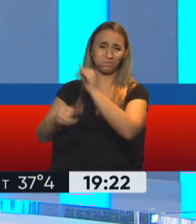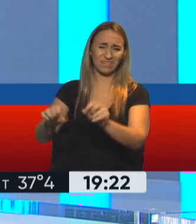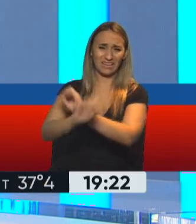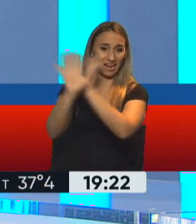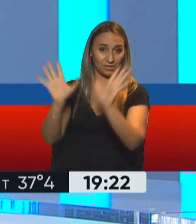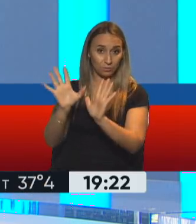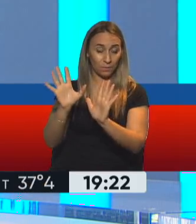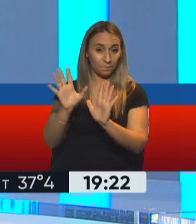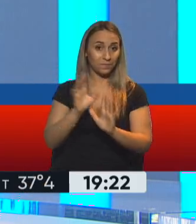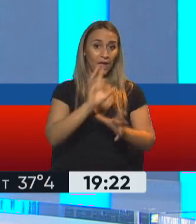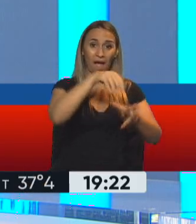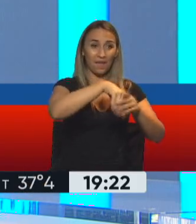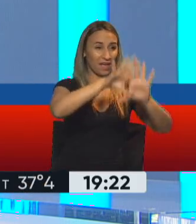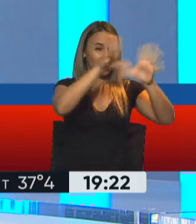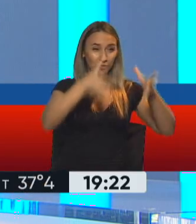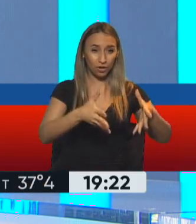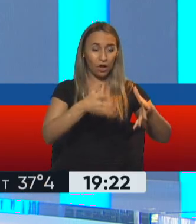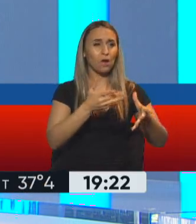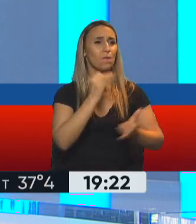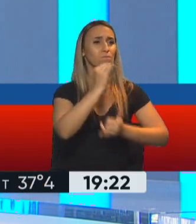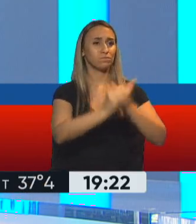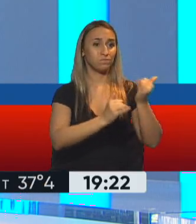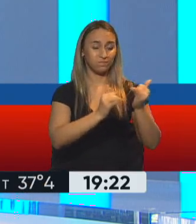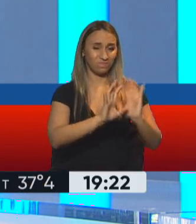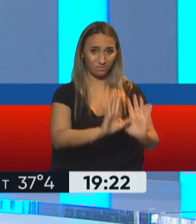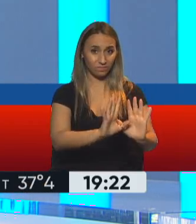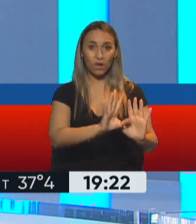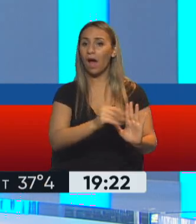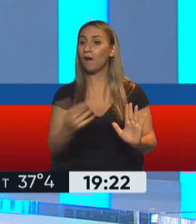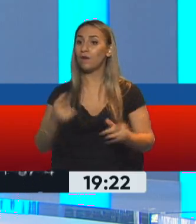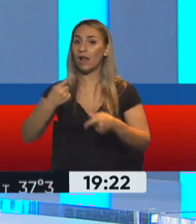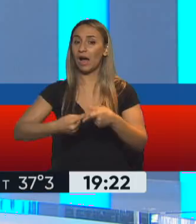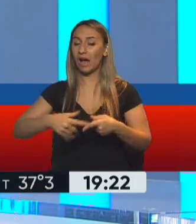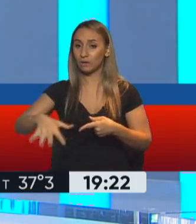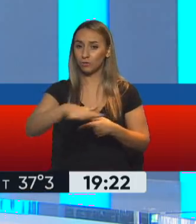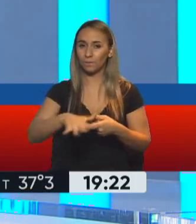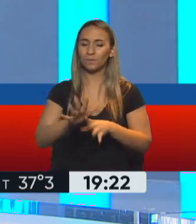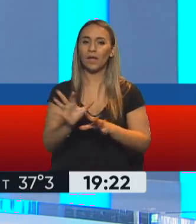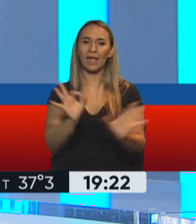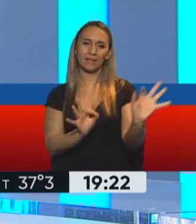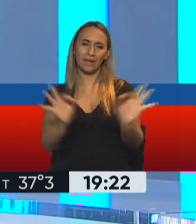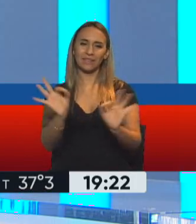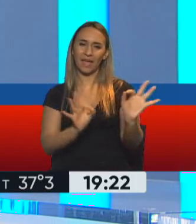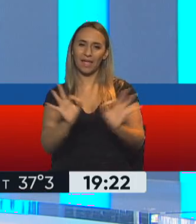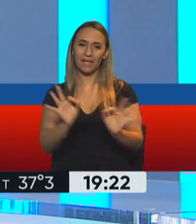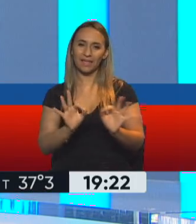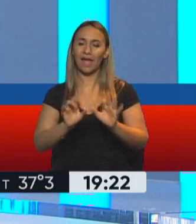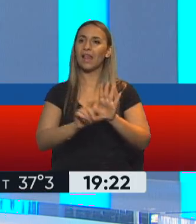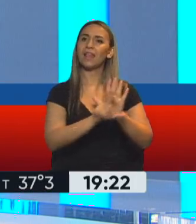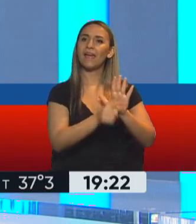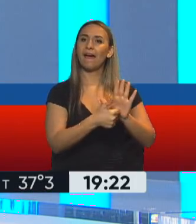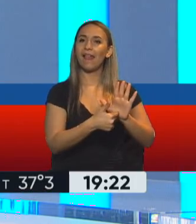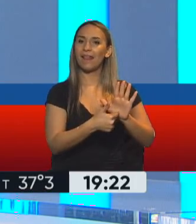funcional lo que pasó afuera del juzgado. Podemos decir también que la estrategia legal terminó siendo funcional a